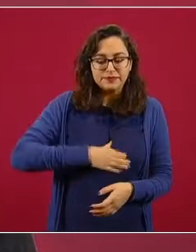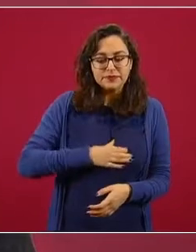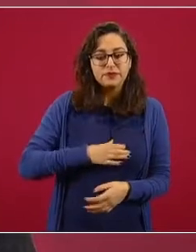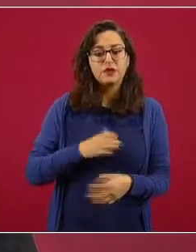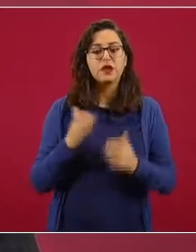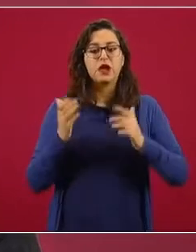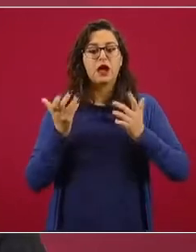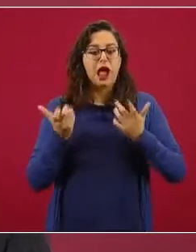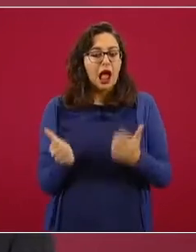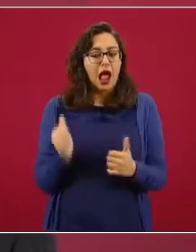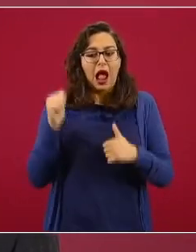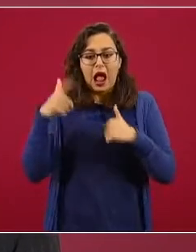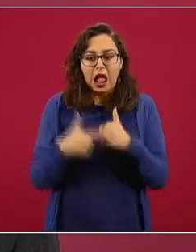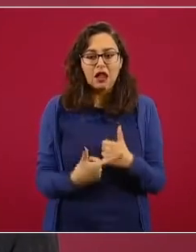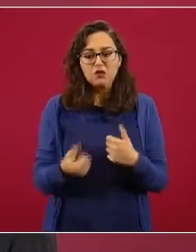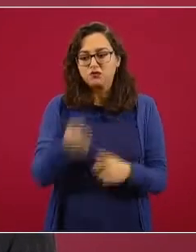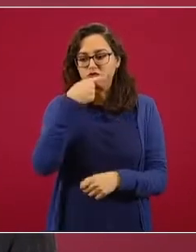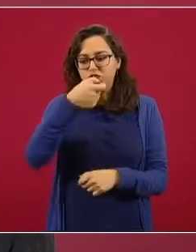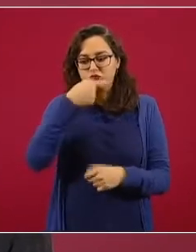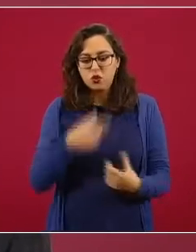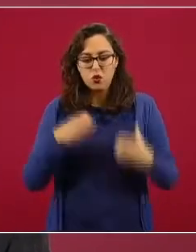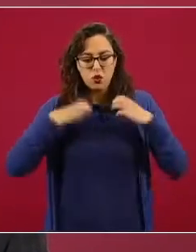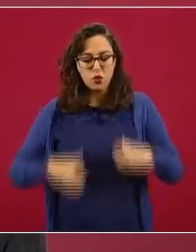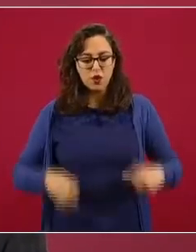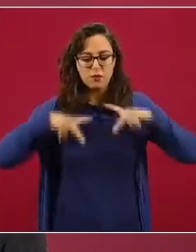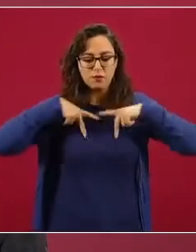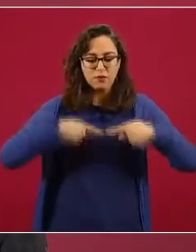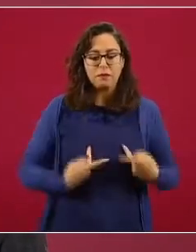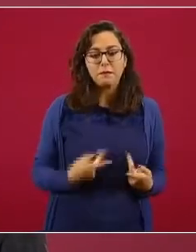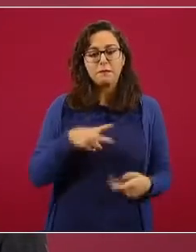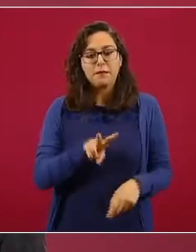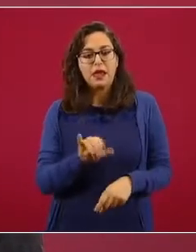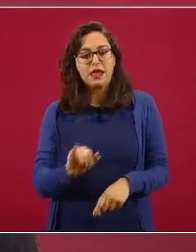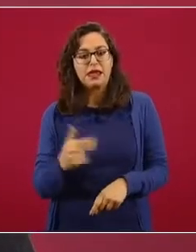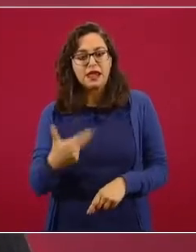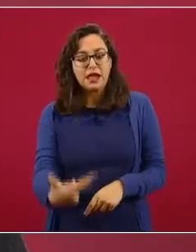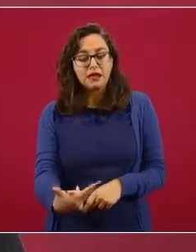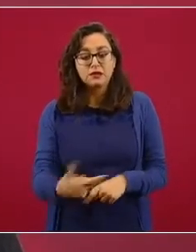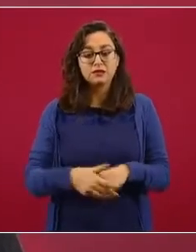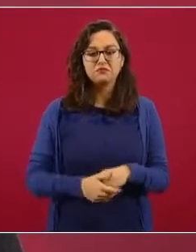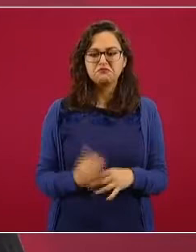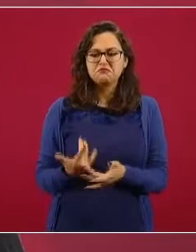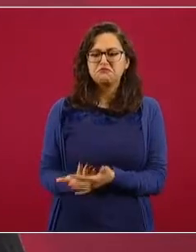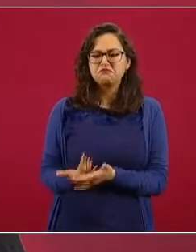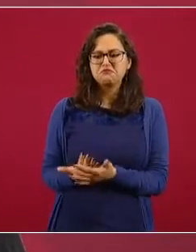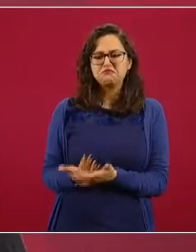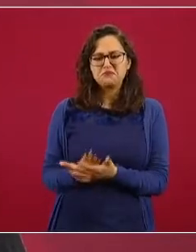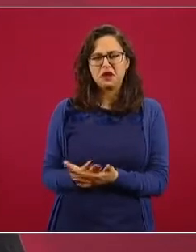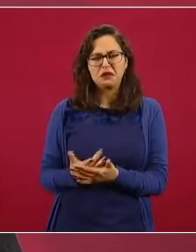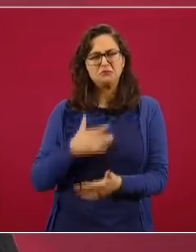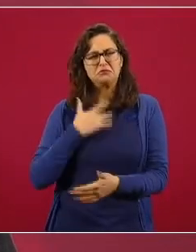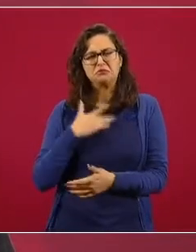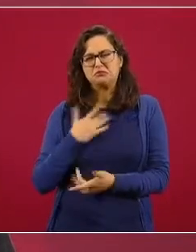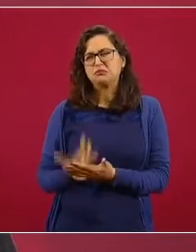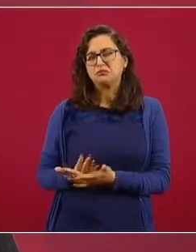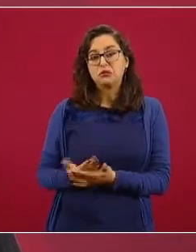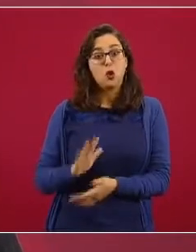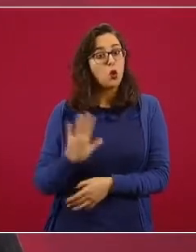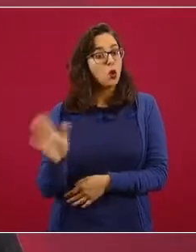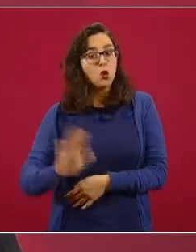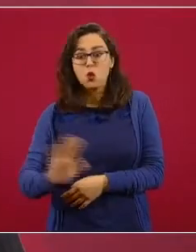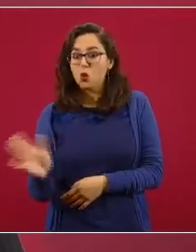utiliza medicamentos que deprimen el sistema inmune, vive con VIH, no se espere, por